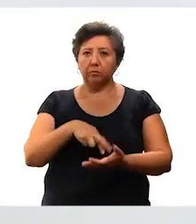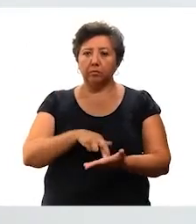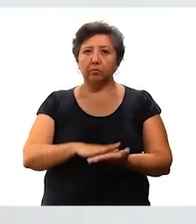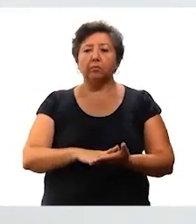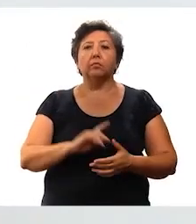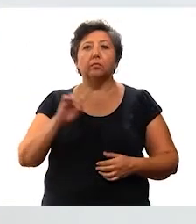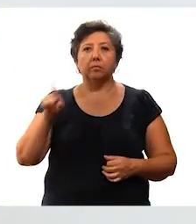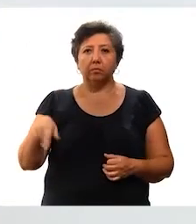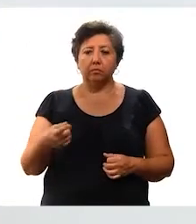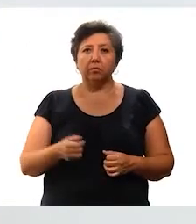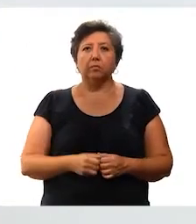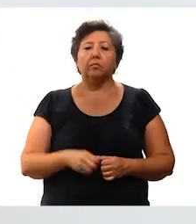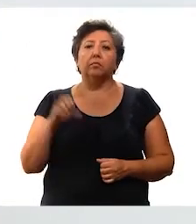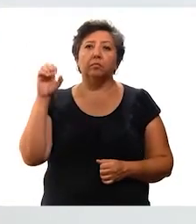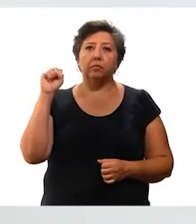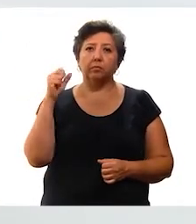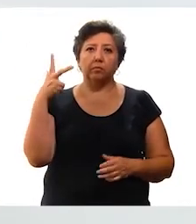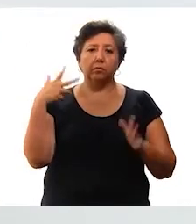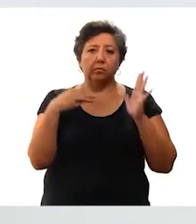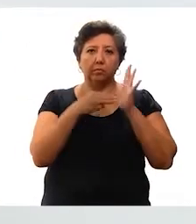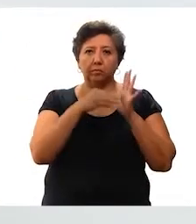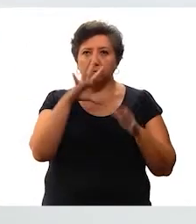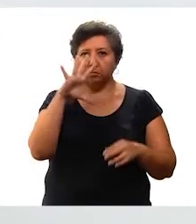total de contagios registrados, que es